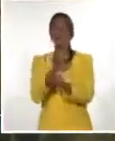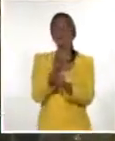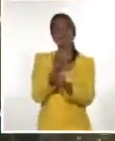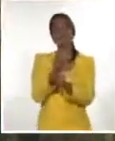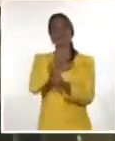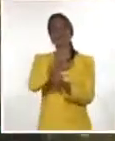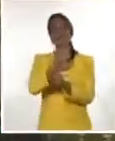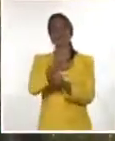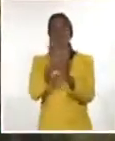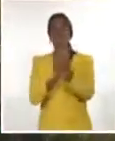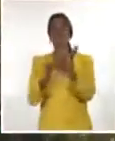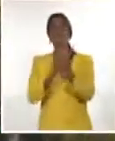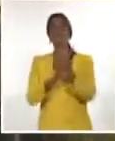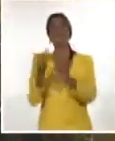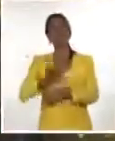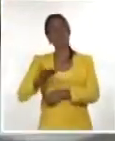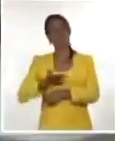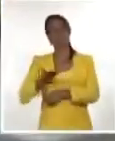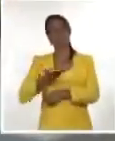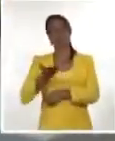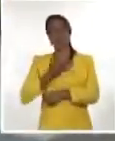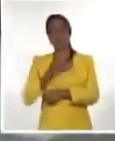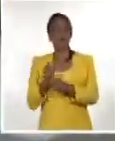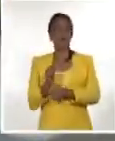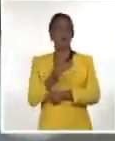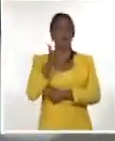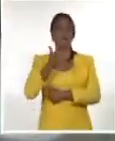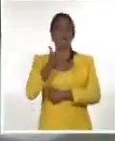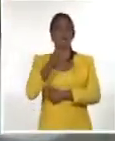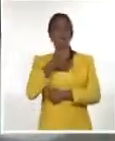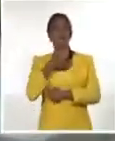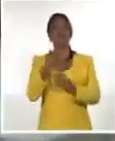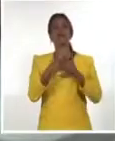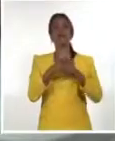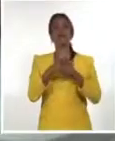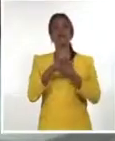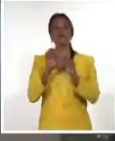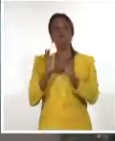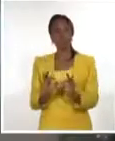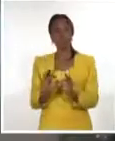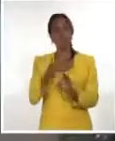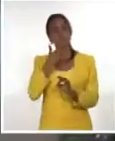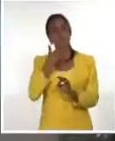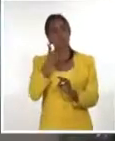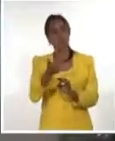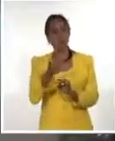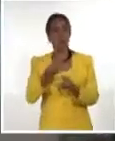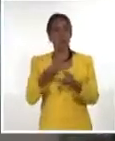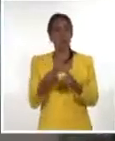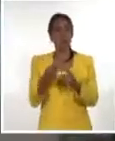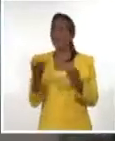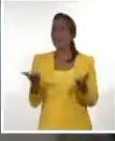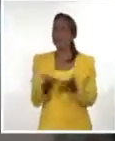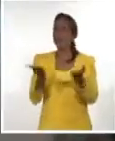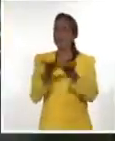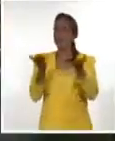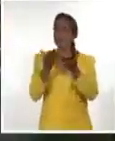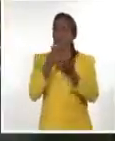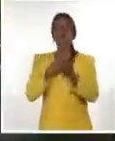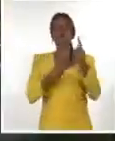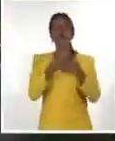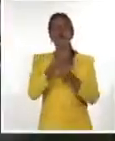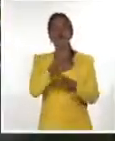de 5 meses con estabilidad. Tener siempre una solución para mantener un ritmo elevado en la elaboración de uno de los